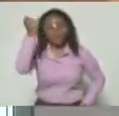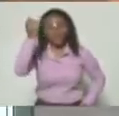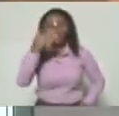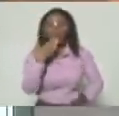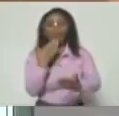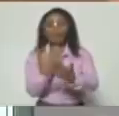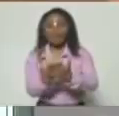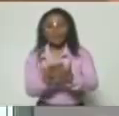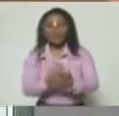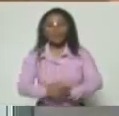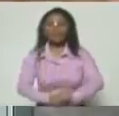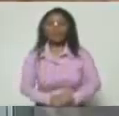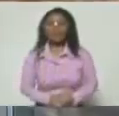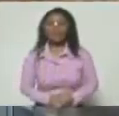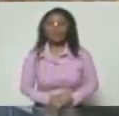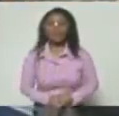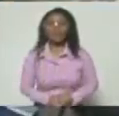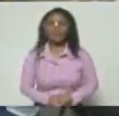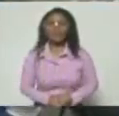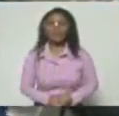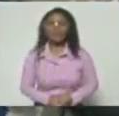gracias.